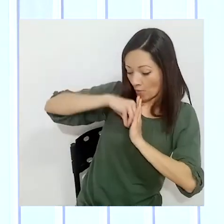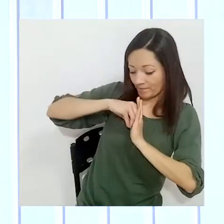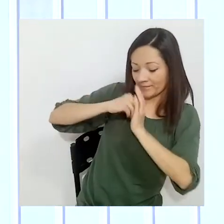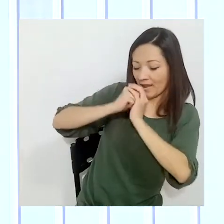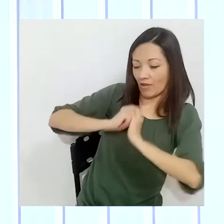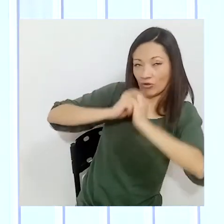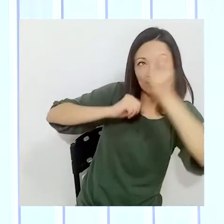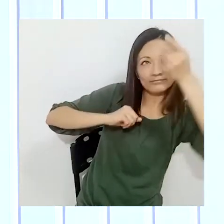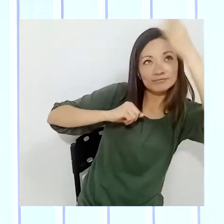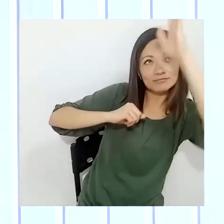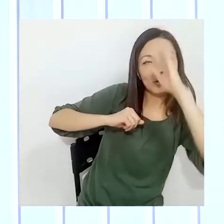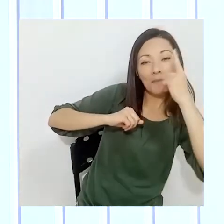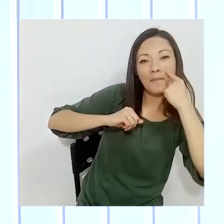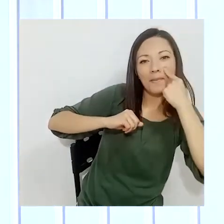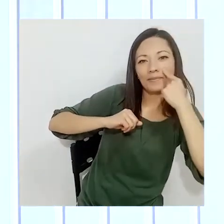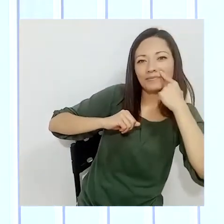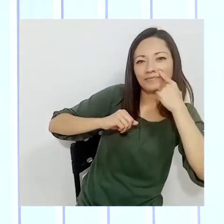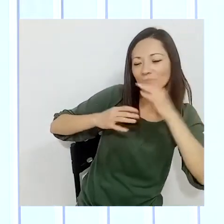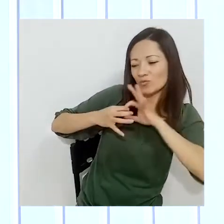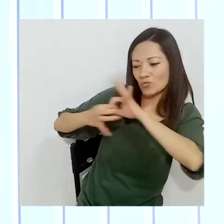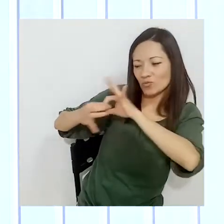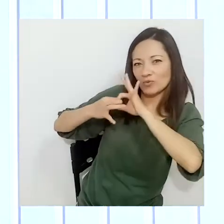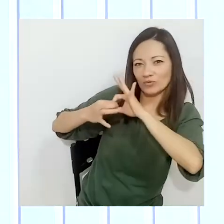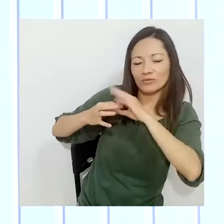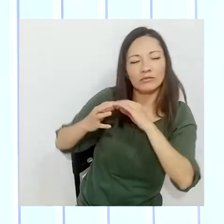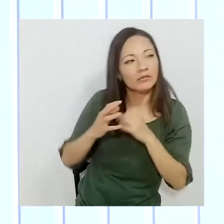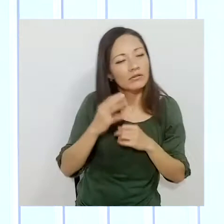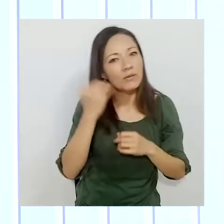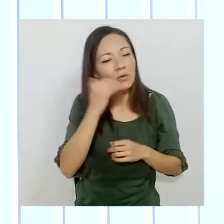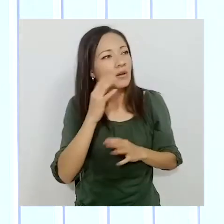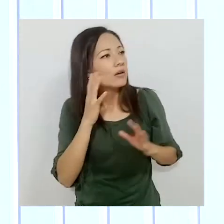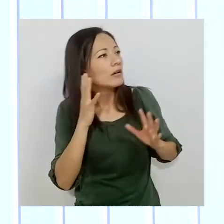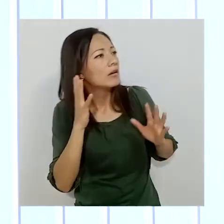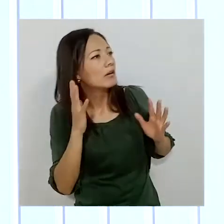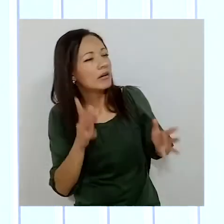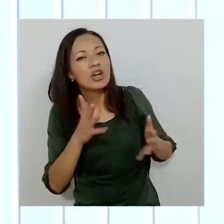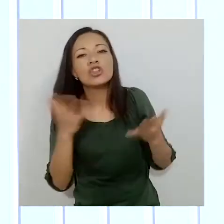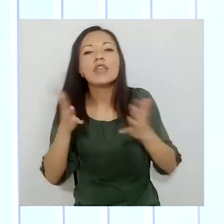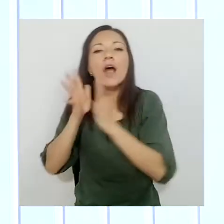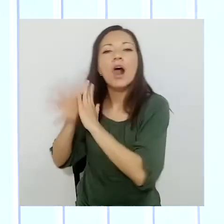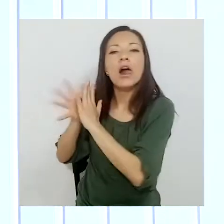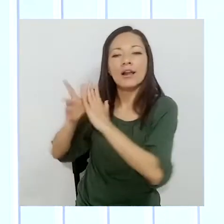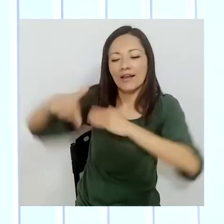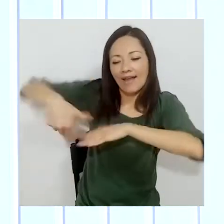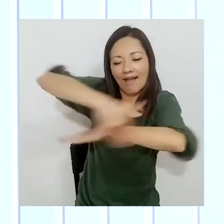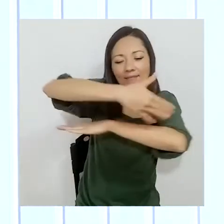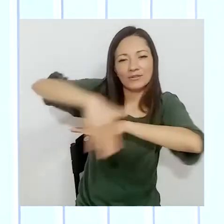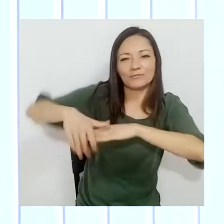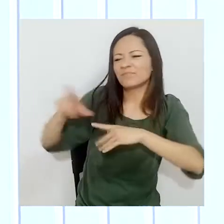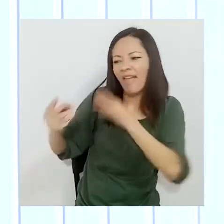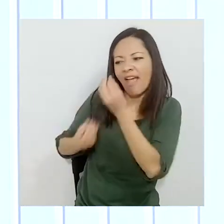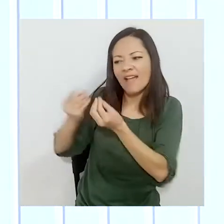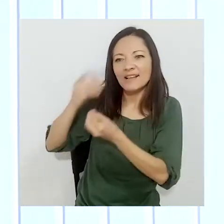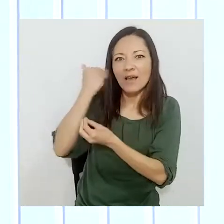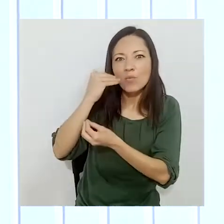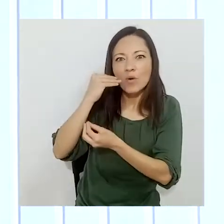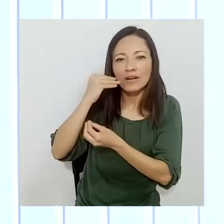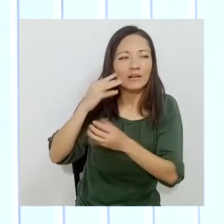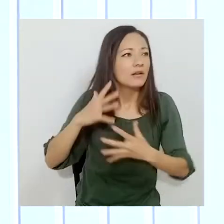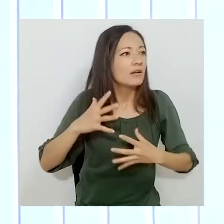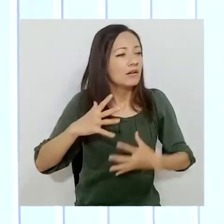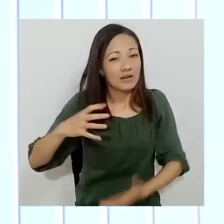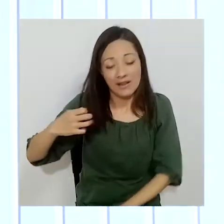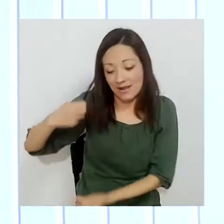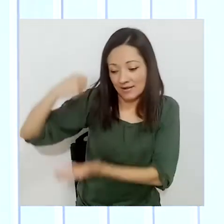en espíritu y en verdad. ¿Dónde está ocurriendo eso? En el camino. ¿Sabe qué hizo esa mujer? Dice que dejó